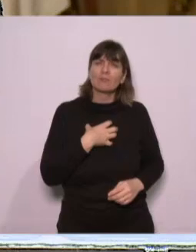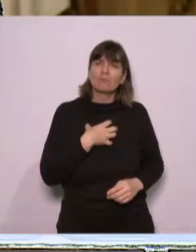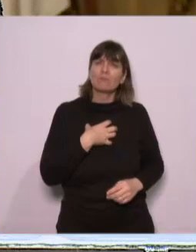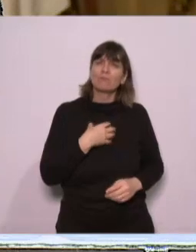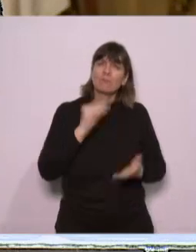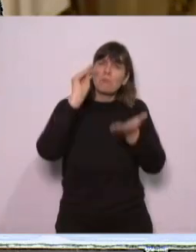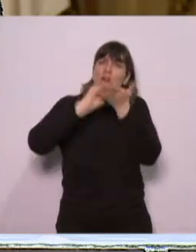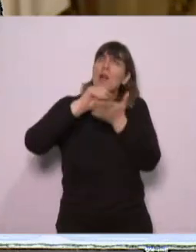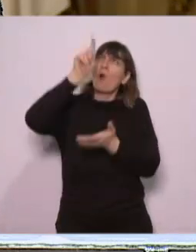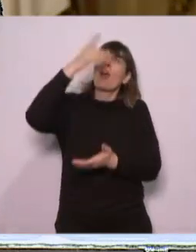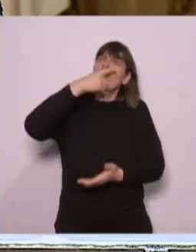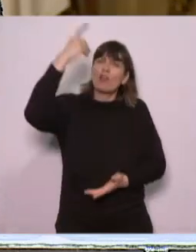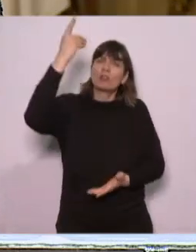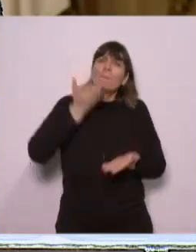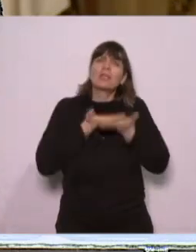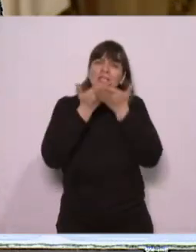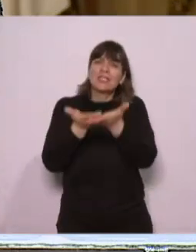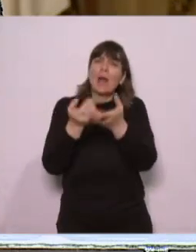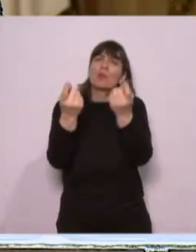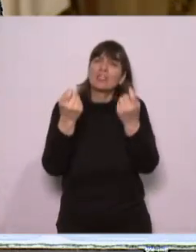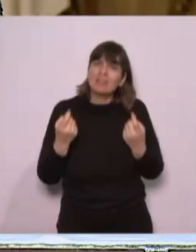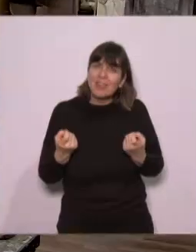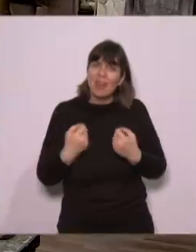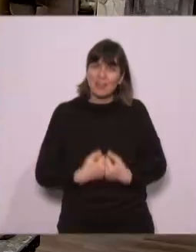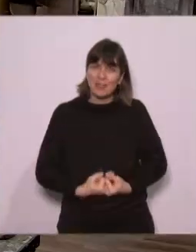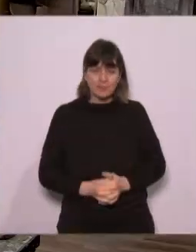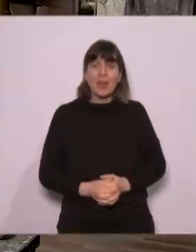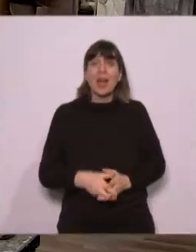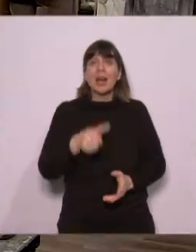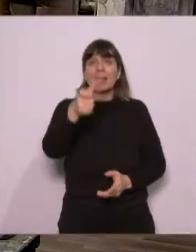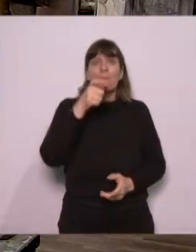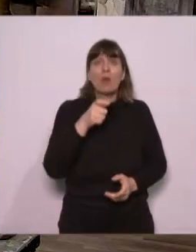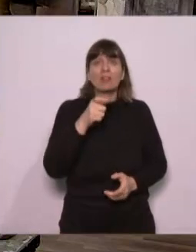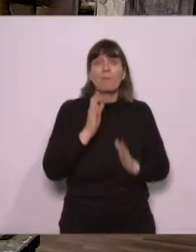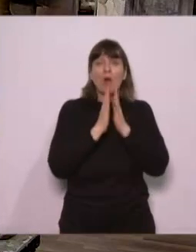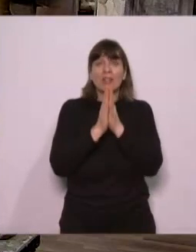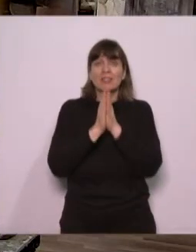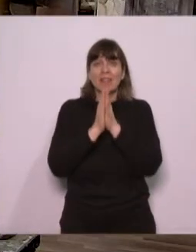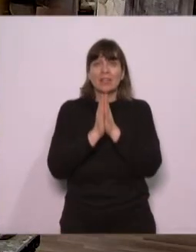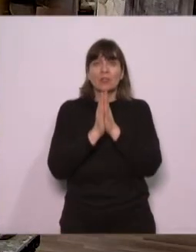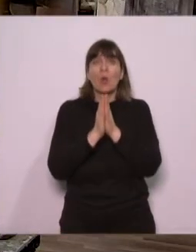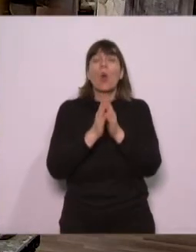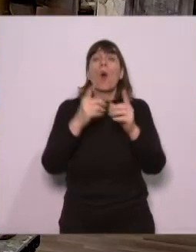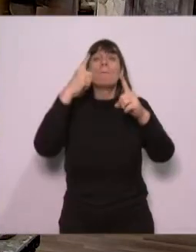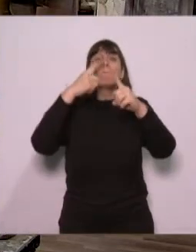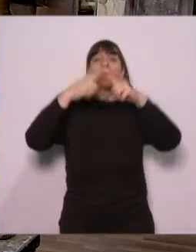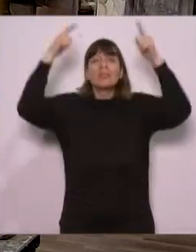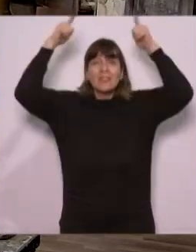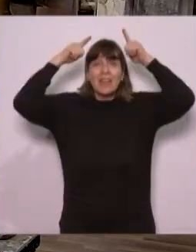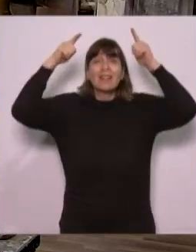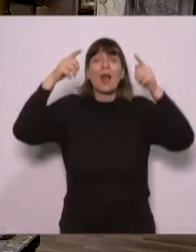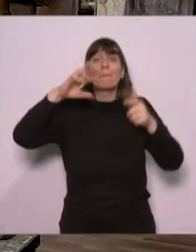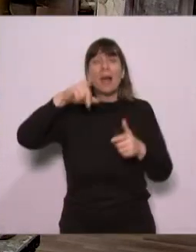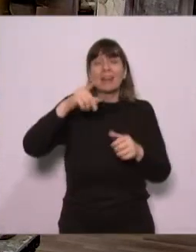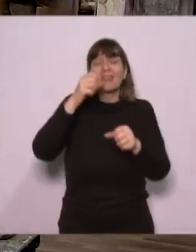Dios, le presentamos nuestras necesidades. Respondemos rezando. Por San